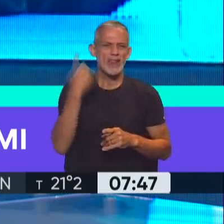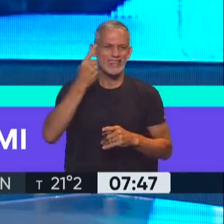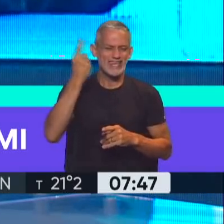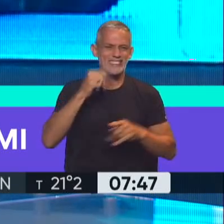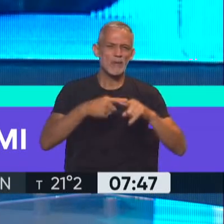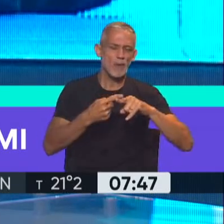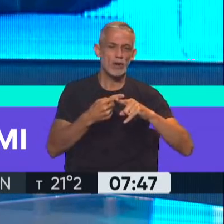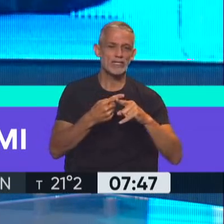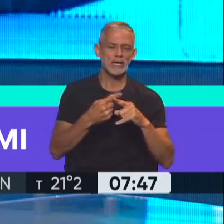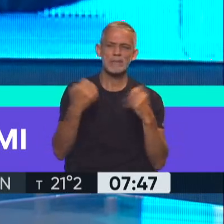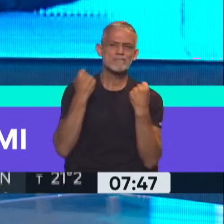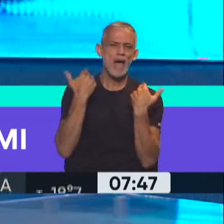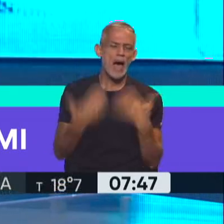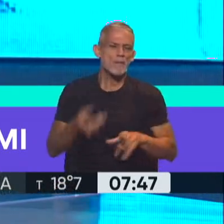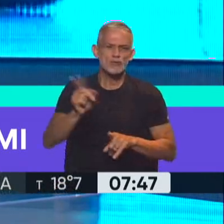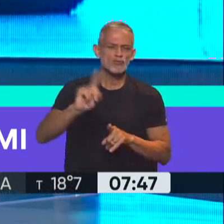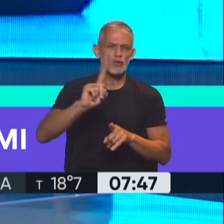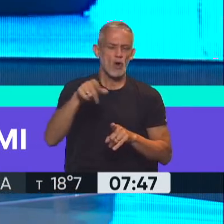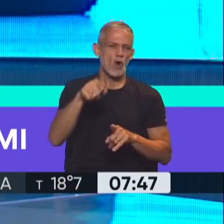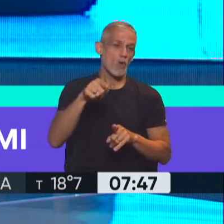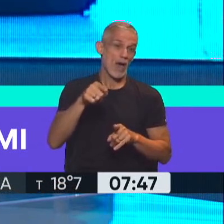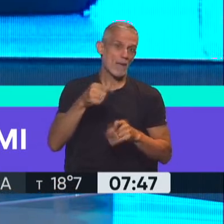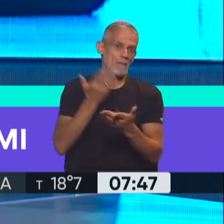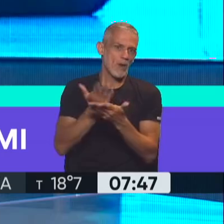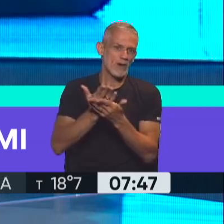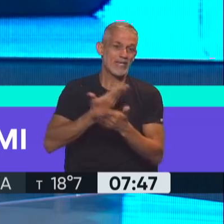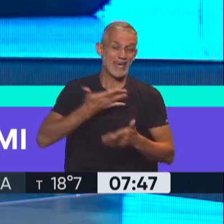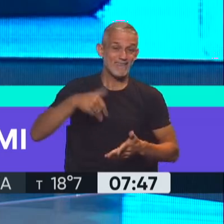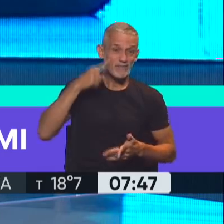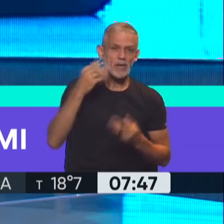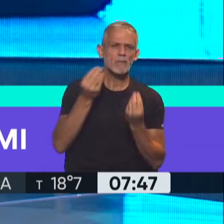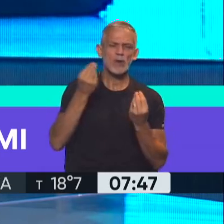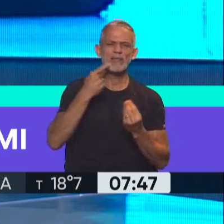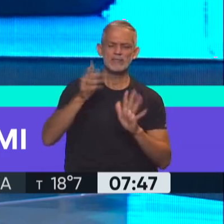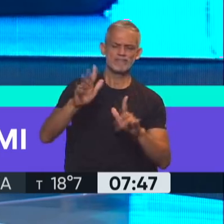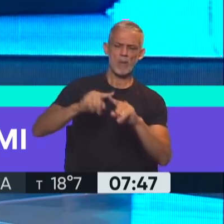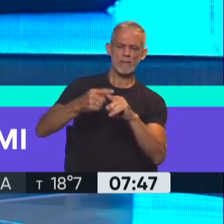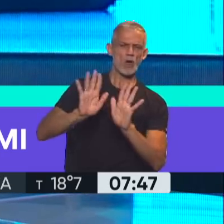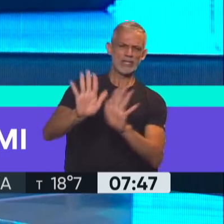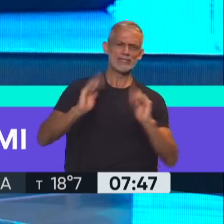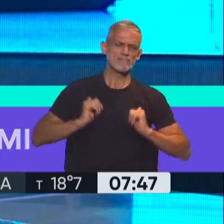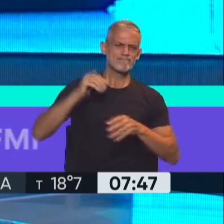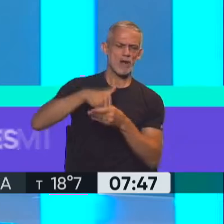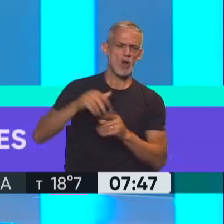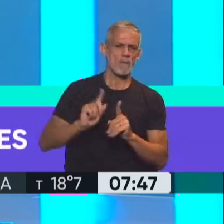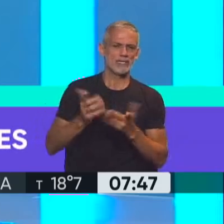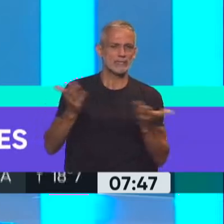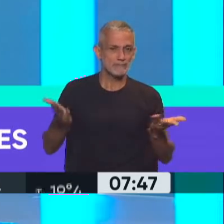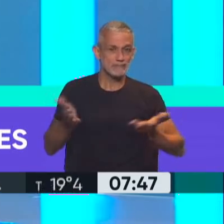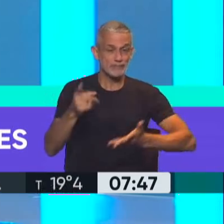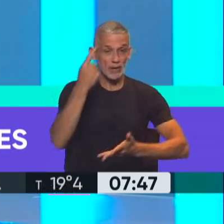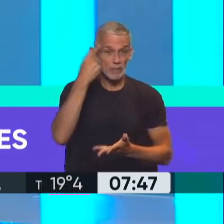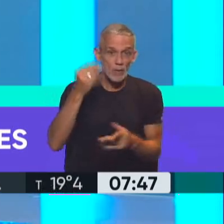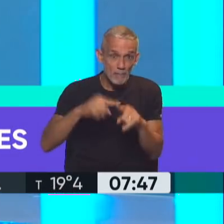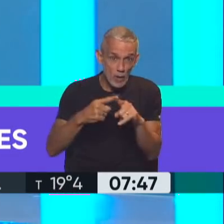posibilidad de un acuerdo o una propuesta de acuerdo con el fondo monetario porque considera que el tema es político y usted que piensa porque no